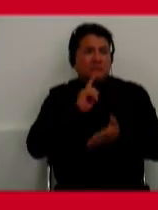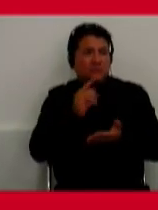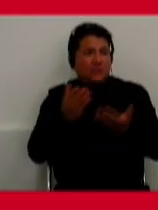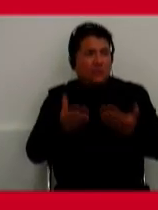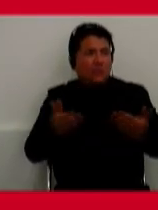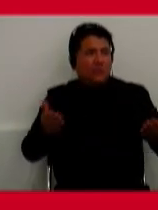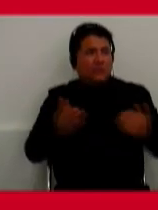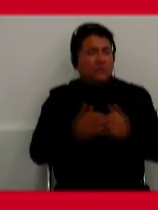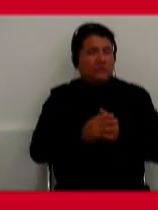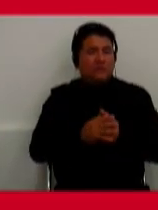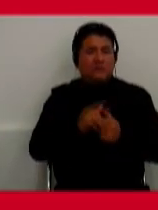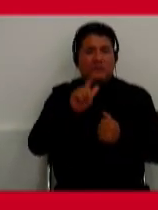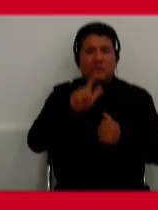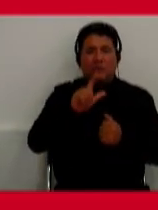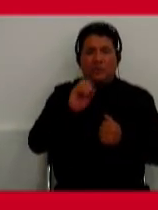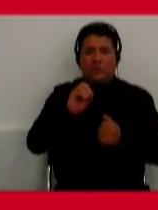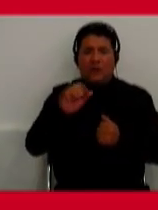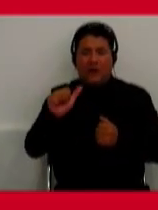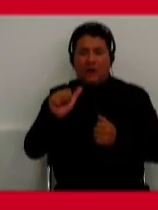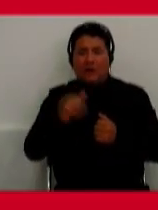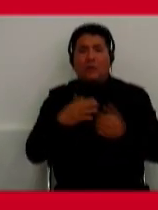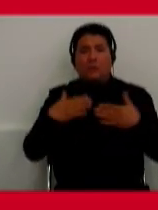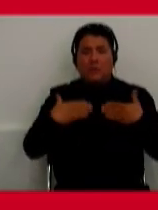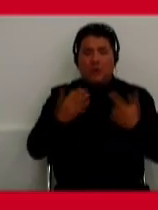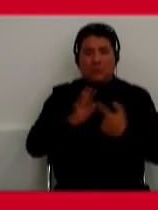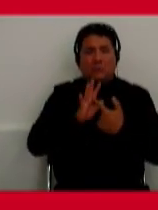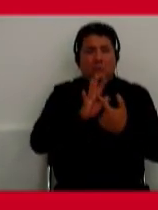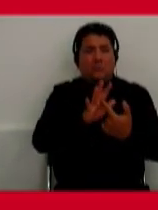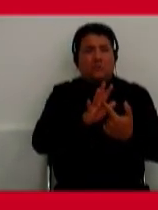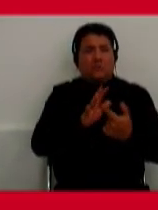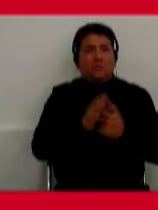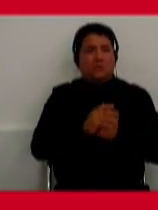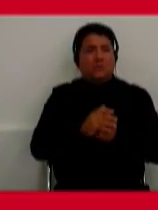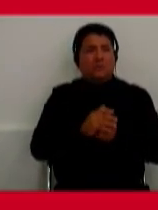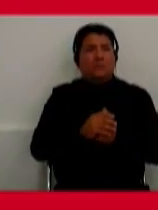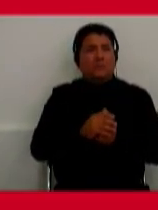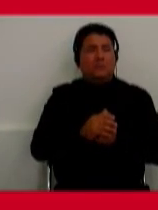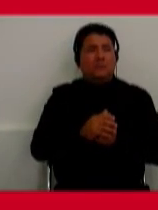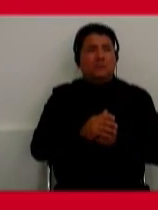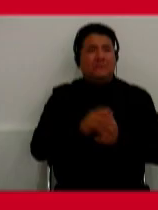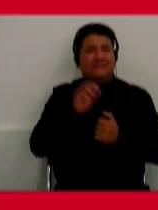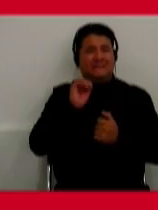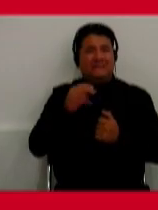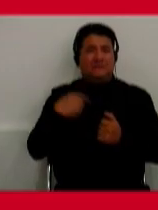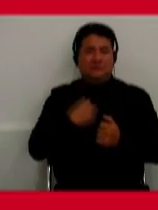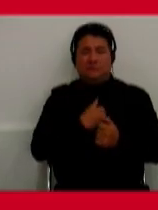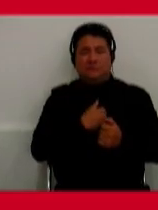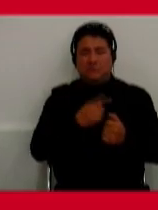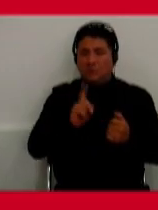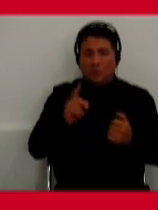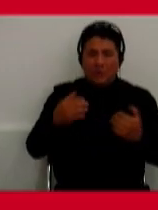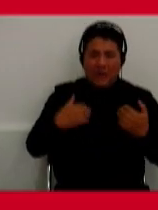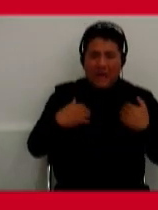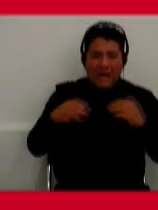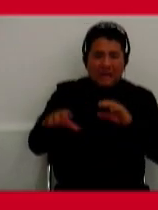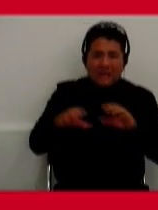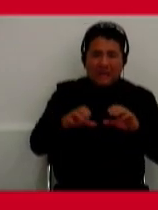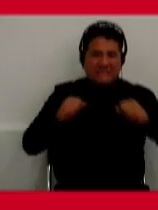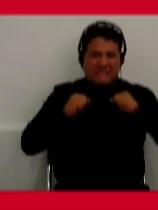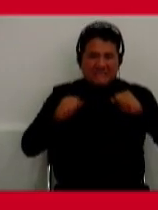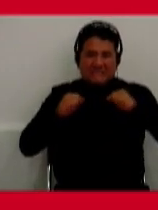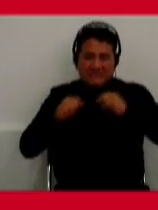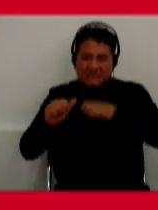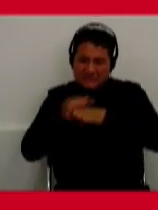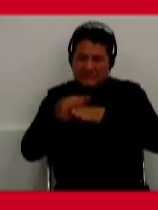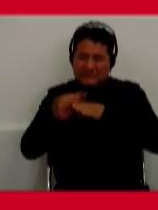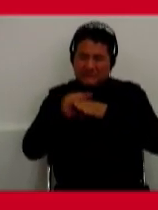LOA nos puede demostrar, ¿no? Si no hubiéramos hecho el ejercicio, prácticamente estaríamos ciegos en una forma espacial, ¿no?